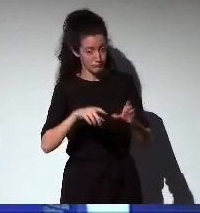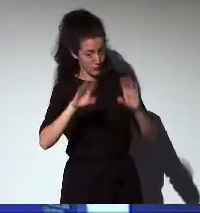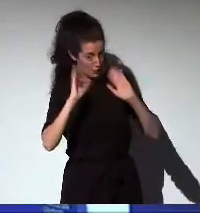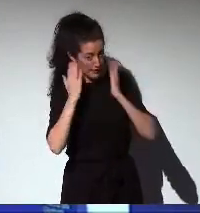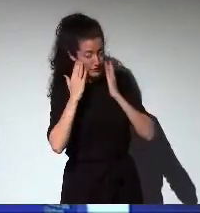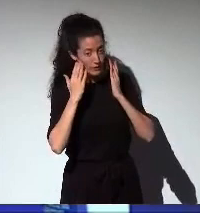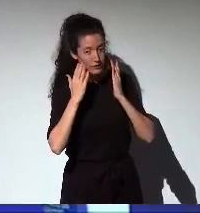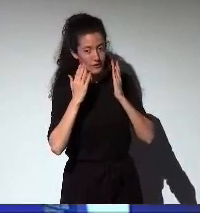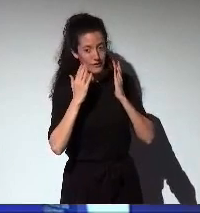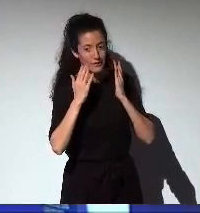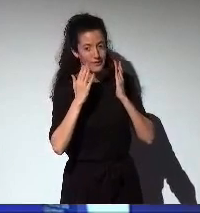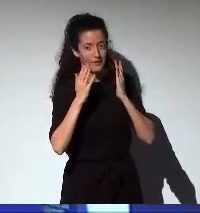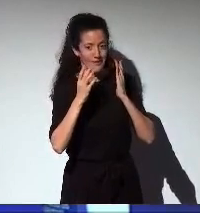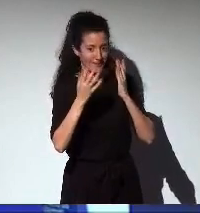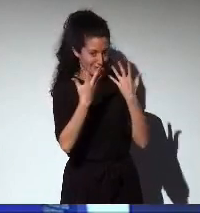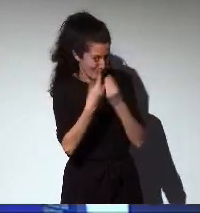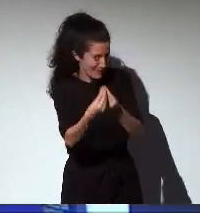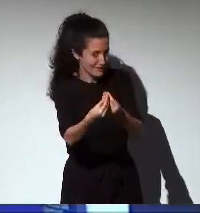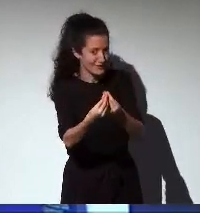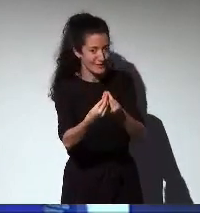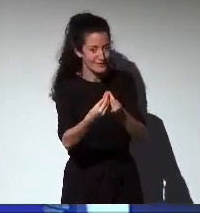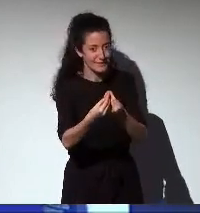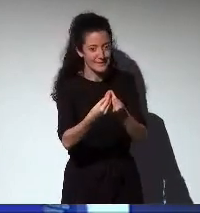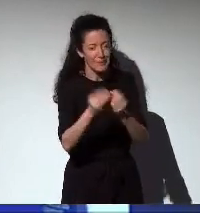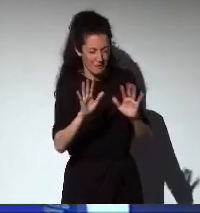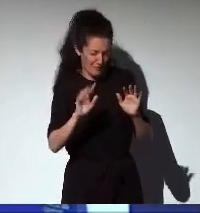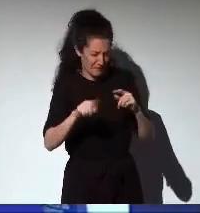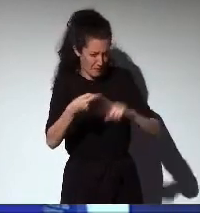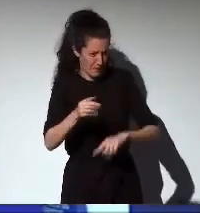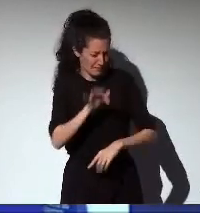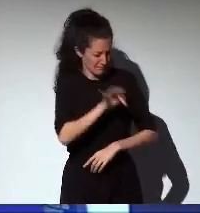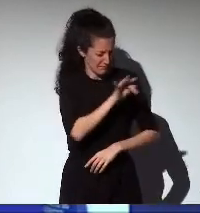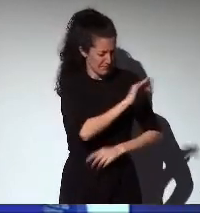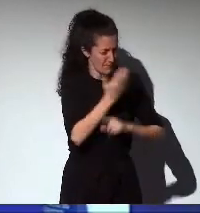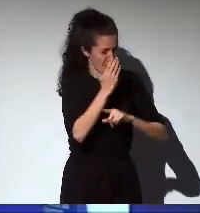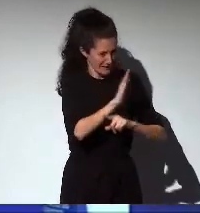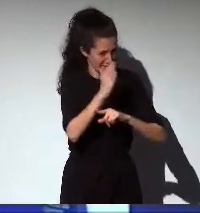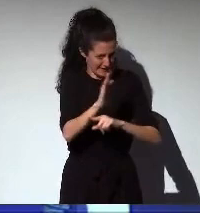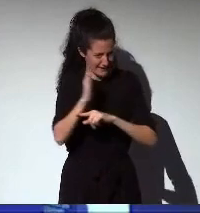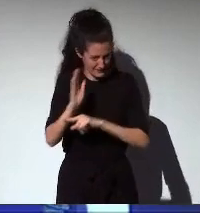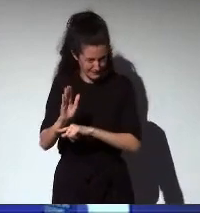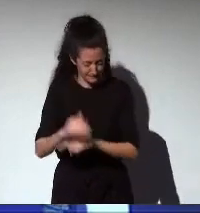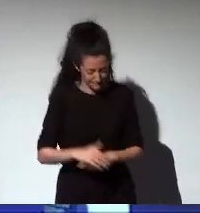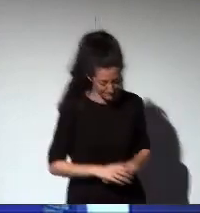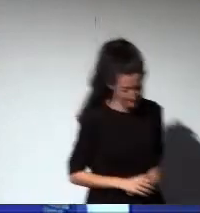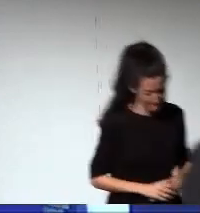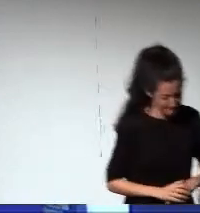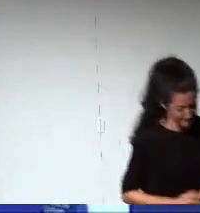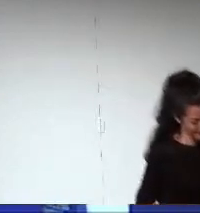y además también ellos también sigan también presentando, pero bueno, nuestro consejero,